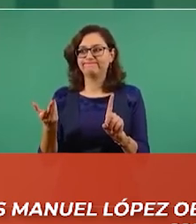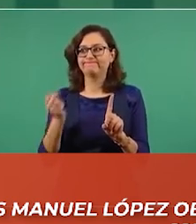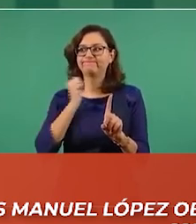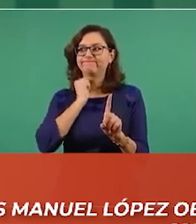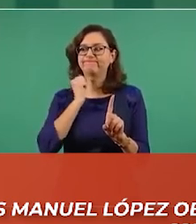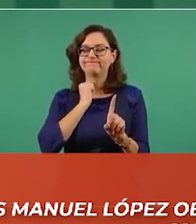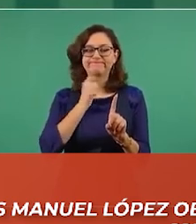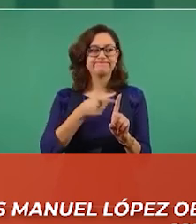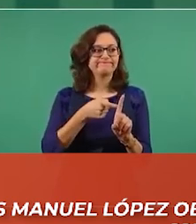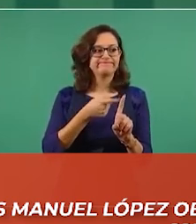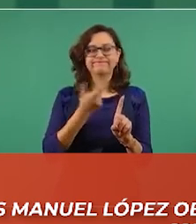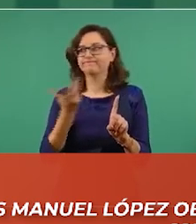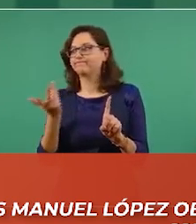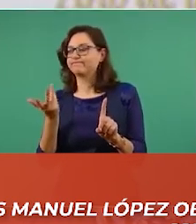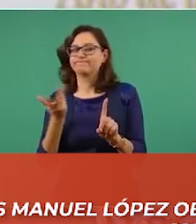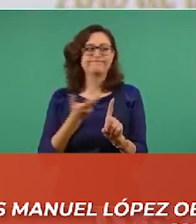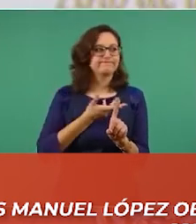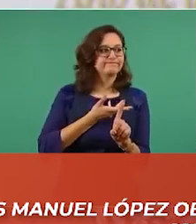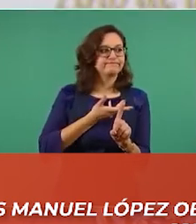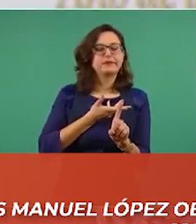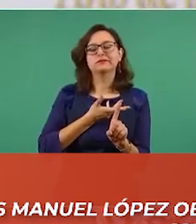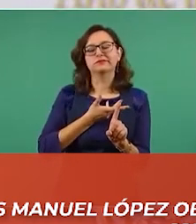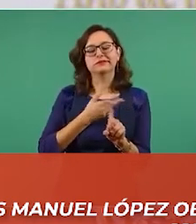Gabriel decidió regresar al Senado.